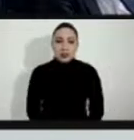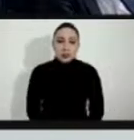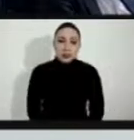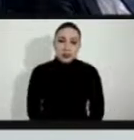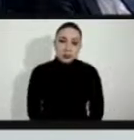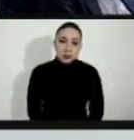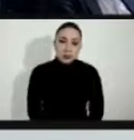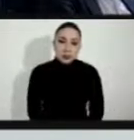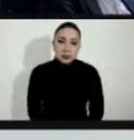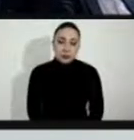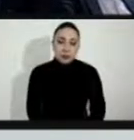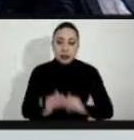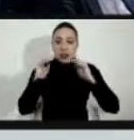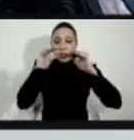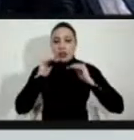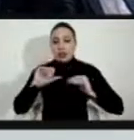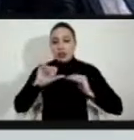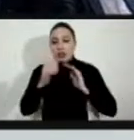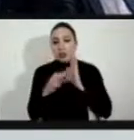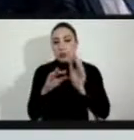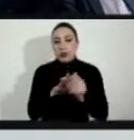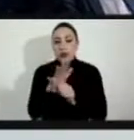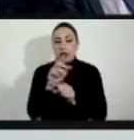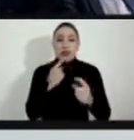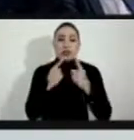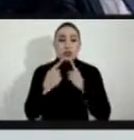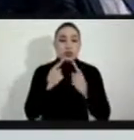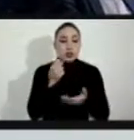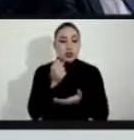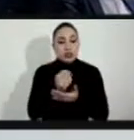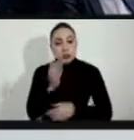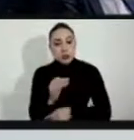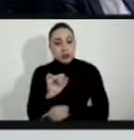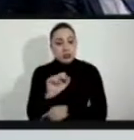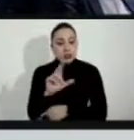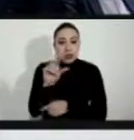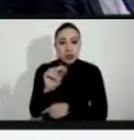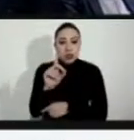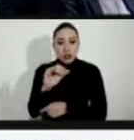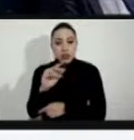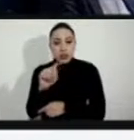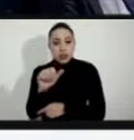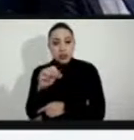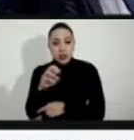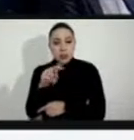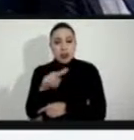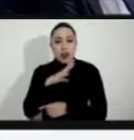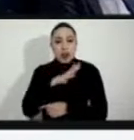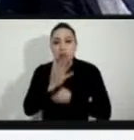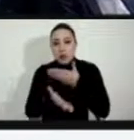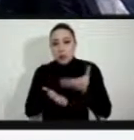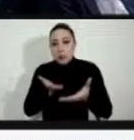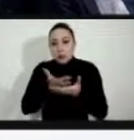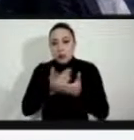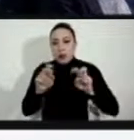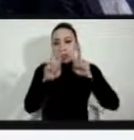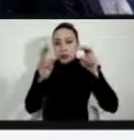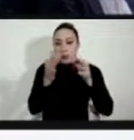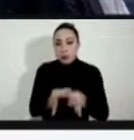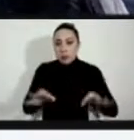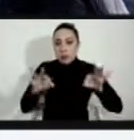El siguiente punto del orden del día es la discusión y, en su caso, aprobación del dictamen por el cual se aprueba con modificaciones la propuesta del punto de acuerdo por el que se